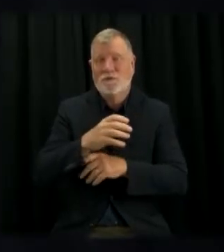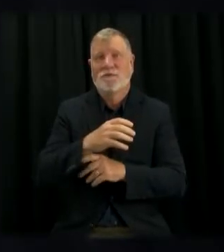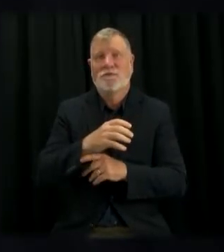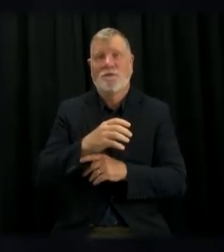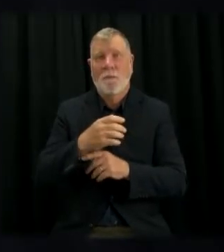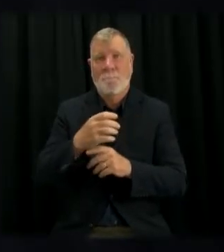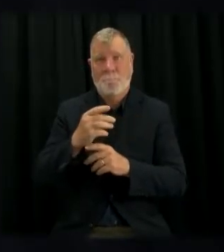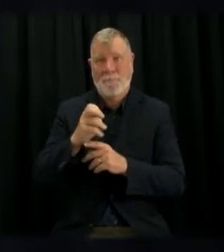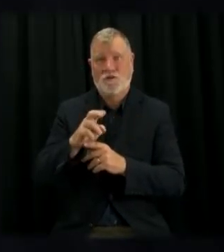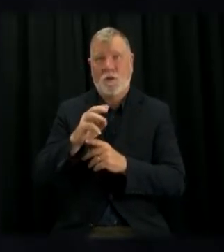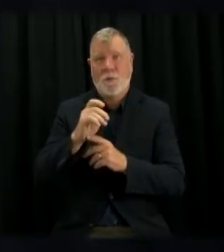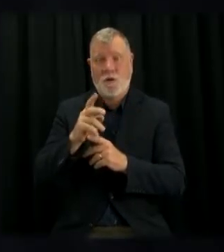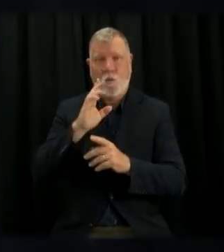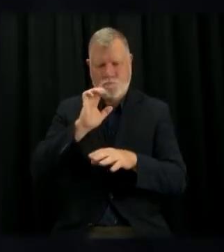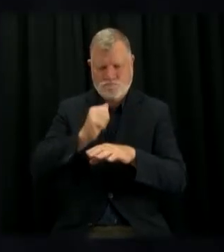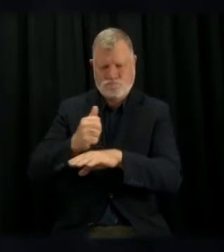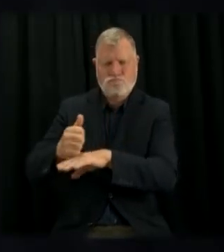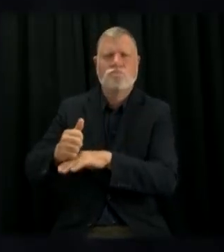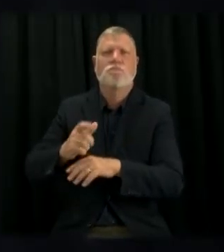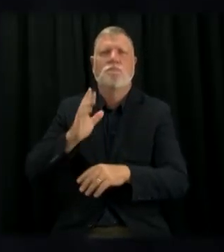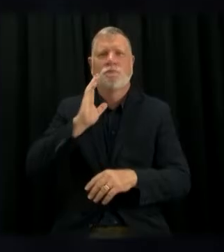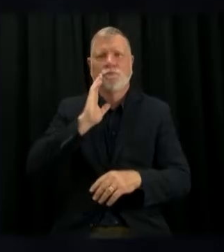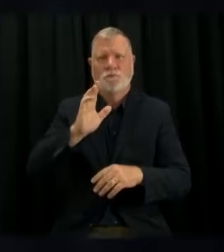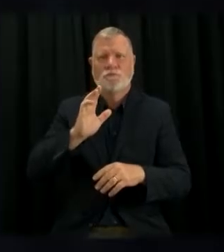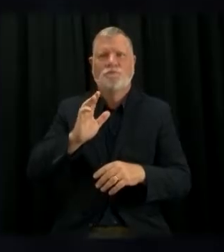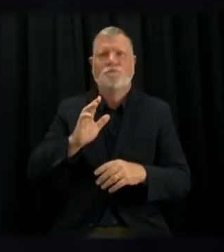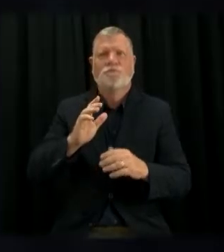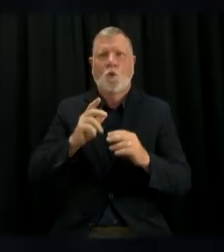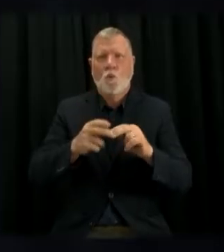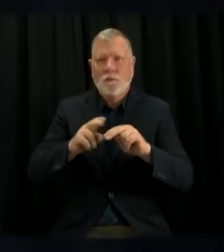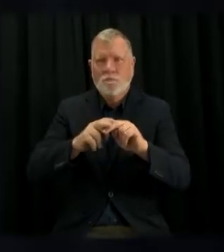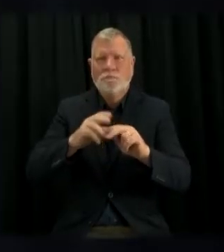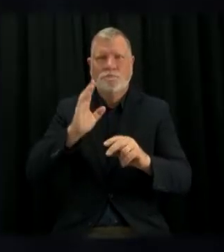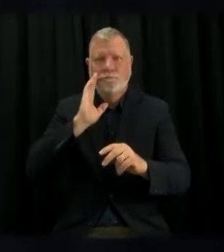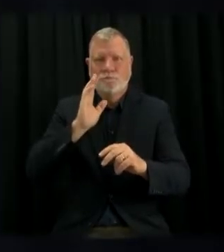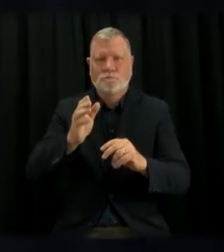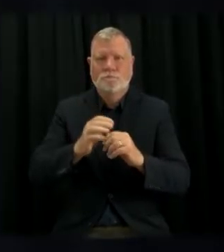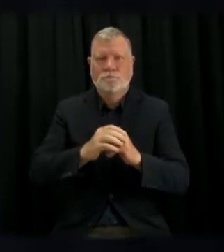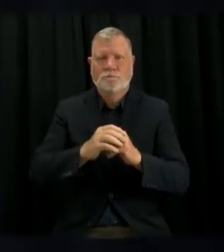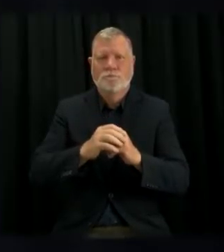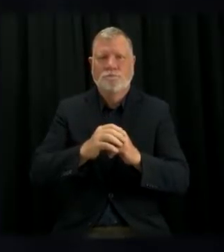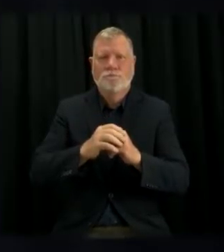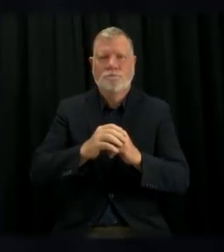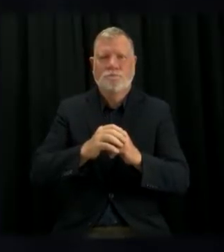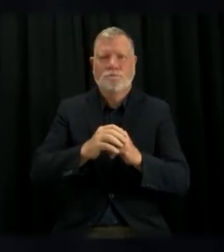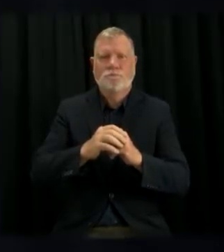empleo se estaban poniendo en lugar y también se incremente